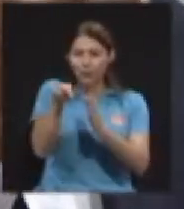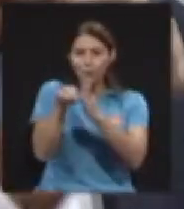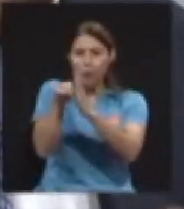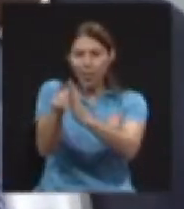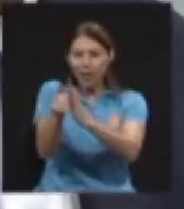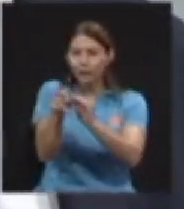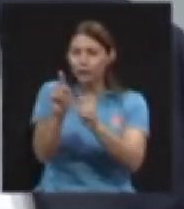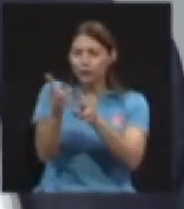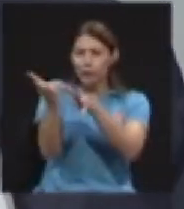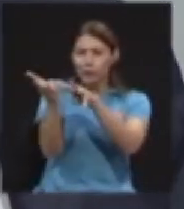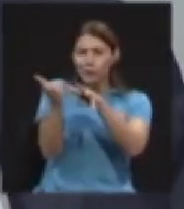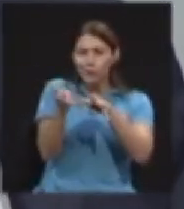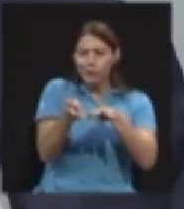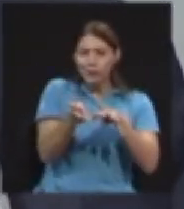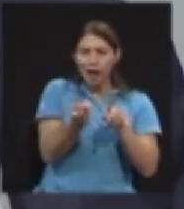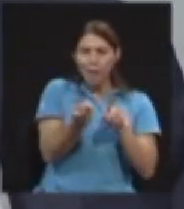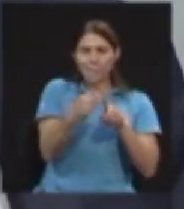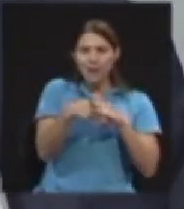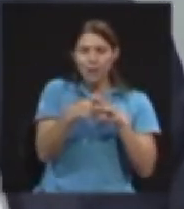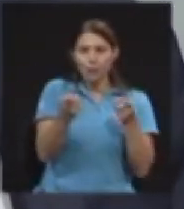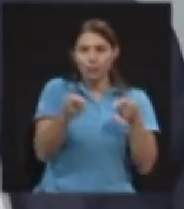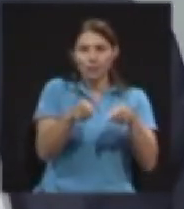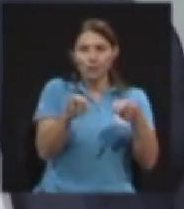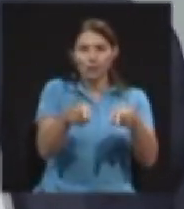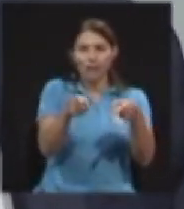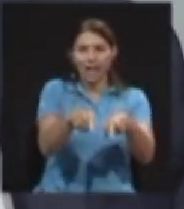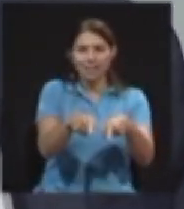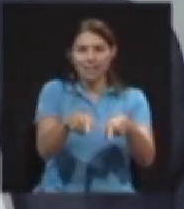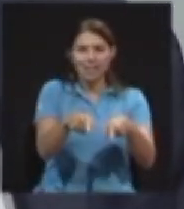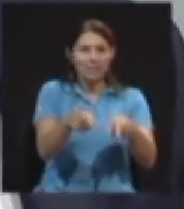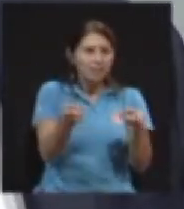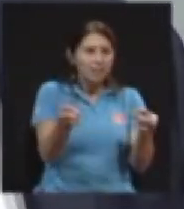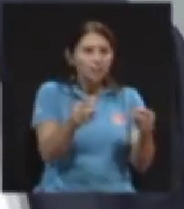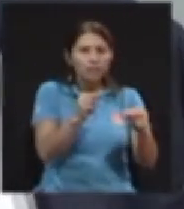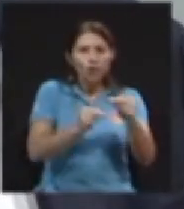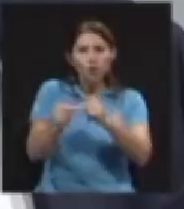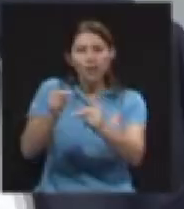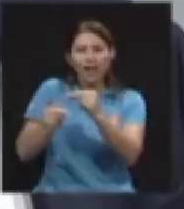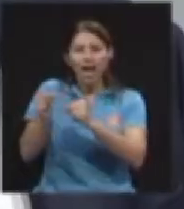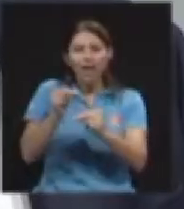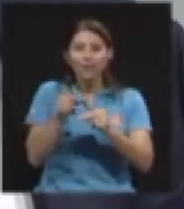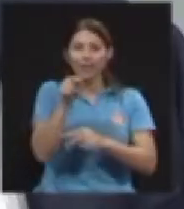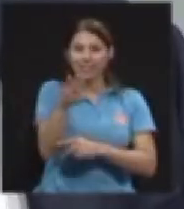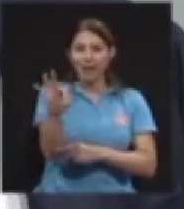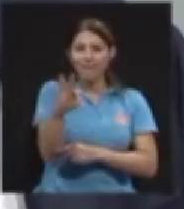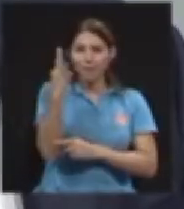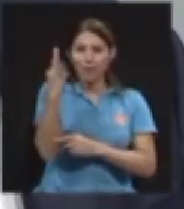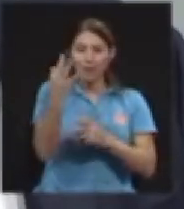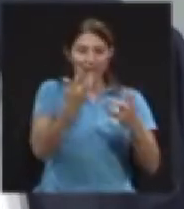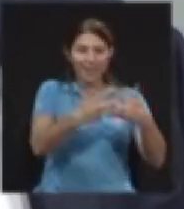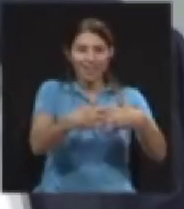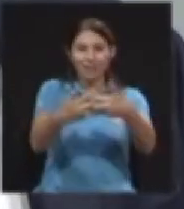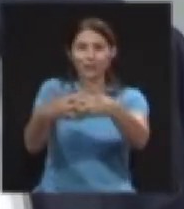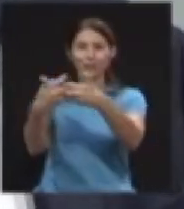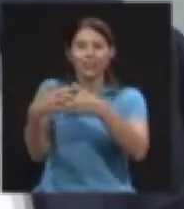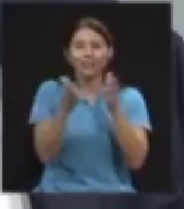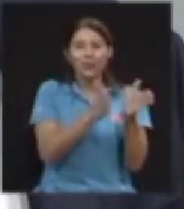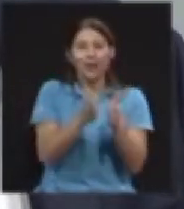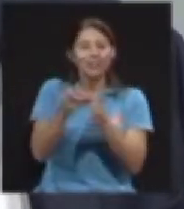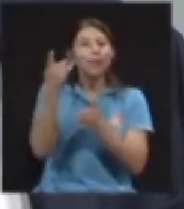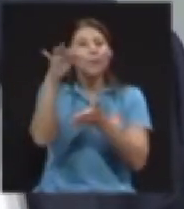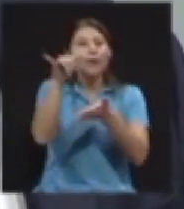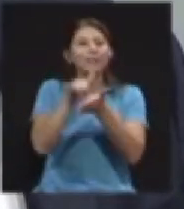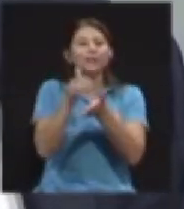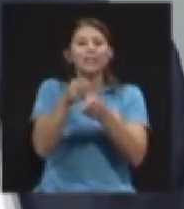aplico a las circunstancias de los mercados y eso es la forma en la cual las industrias se organizan, por eso se llama